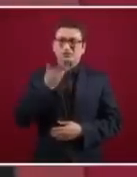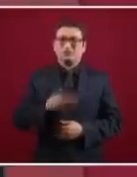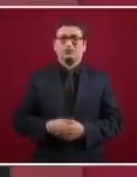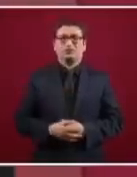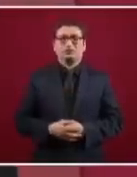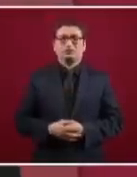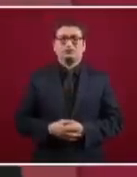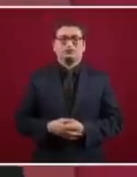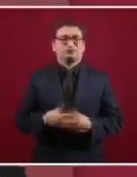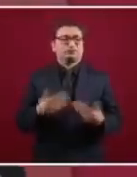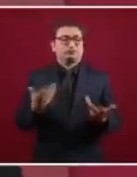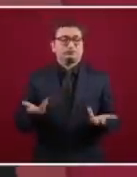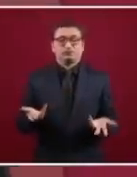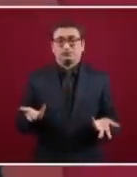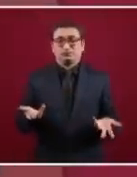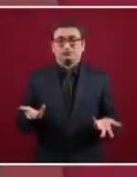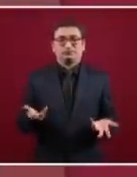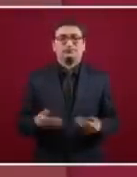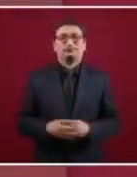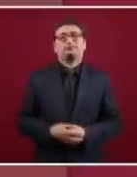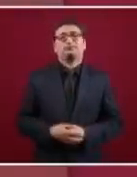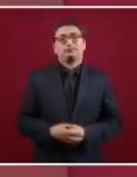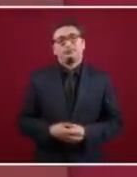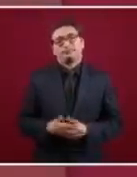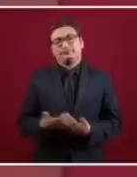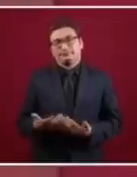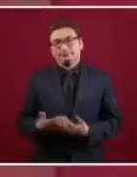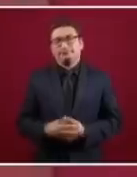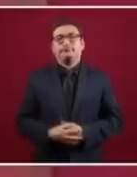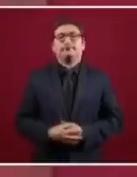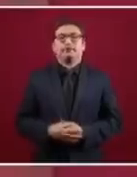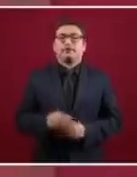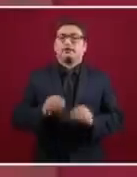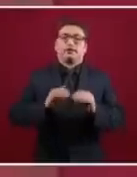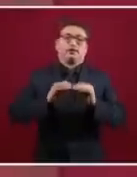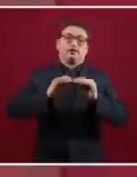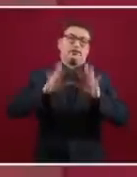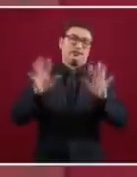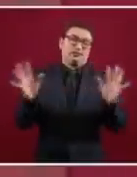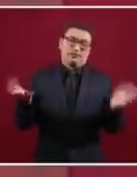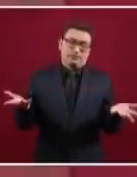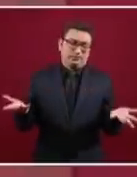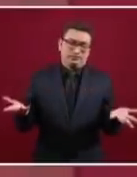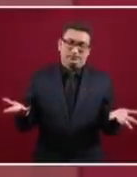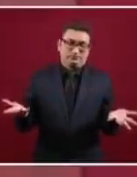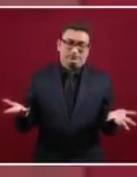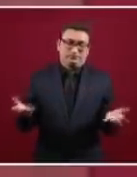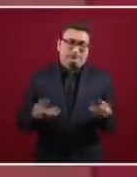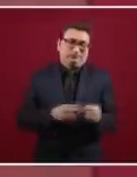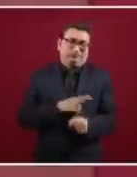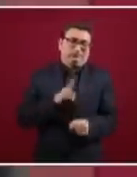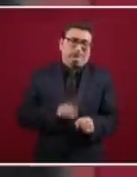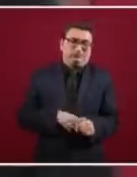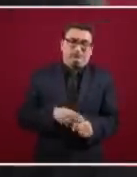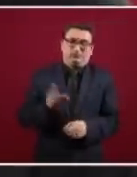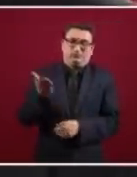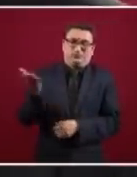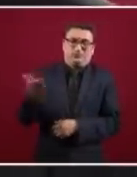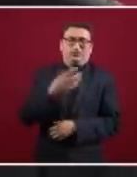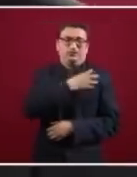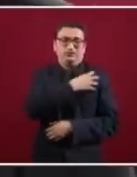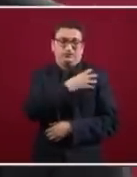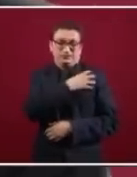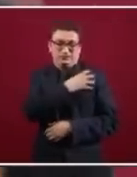entonces es natural que este general